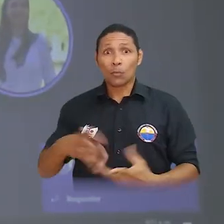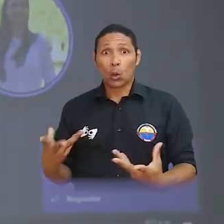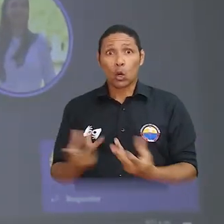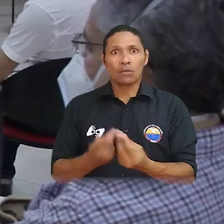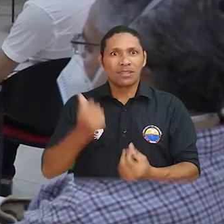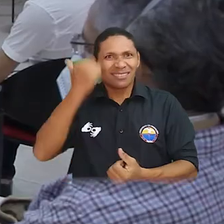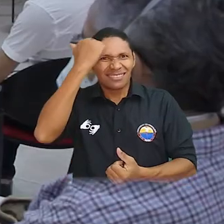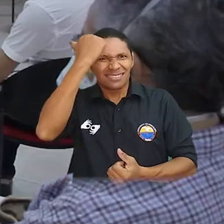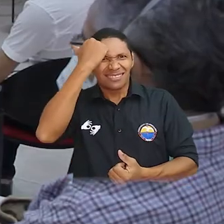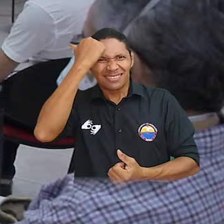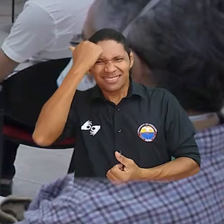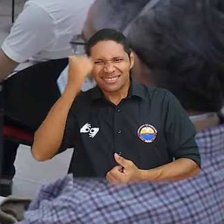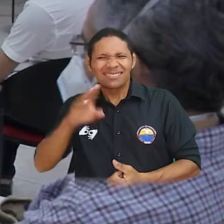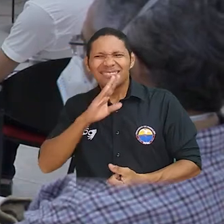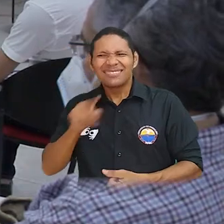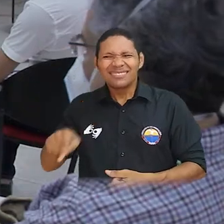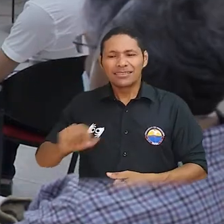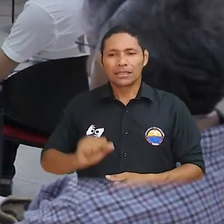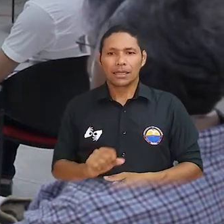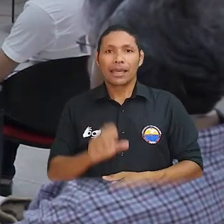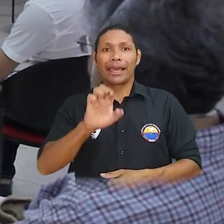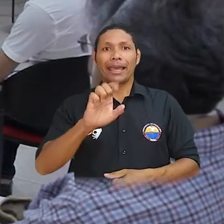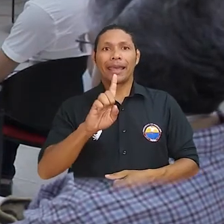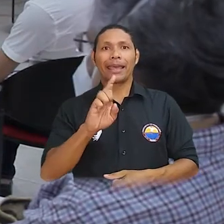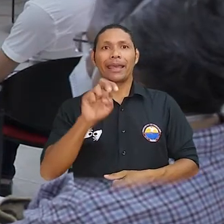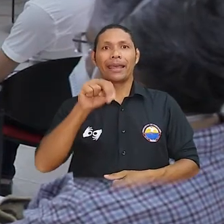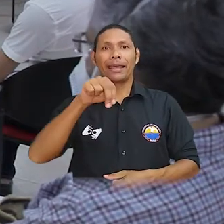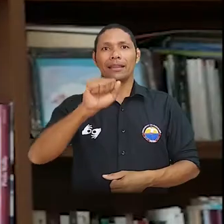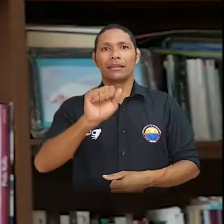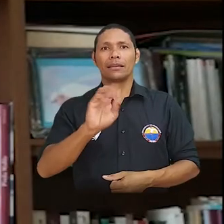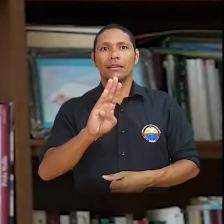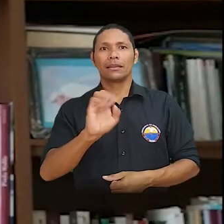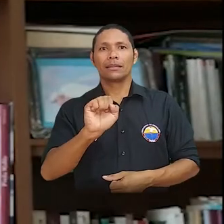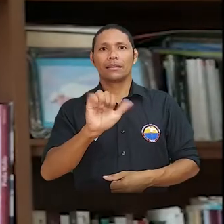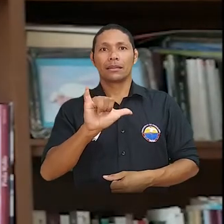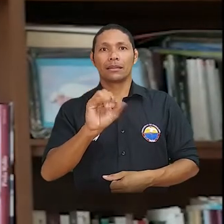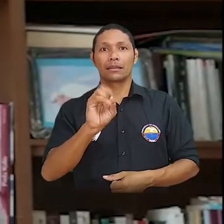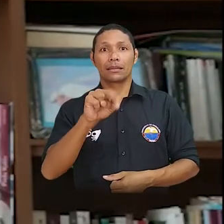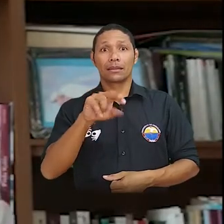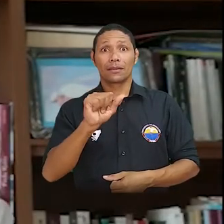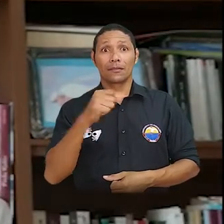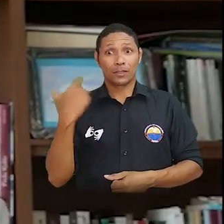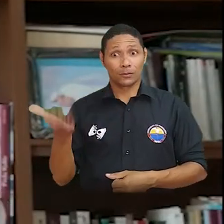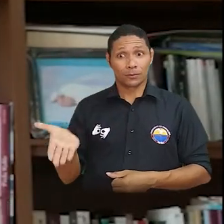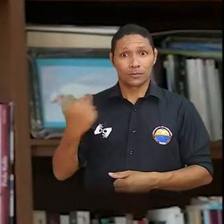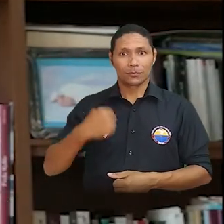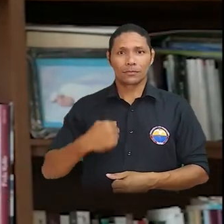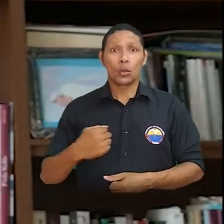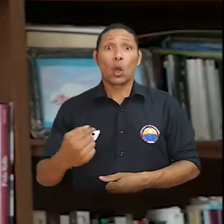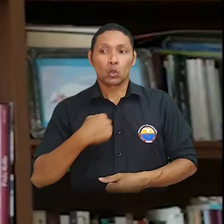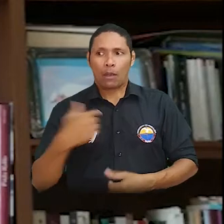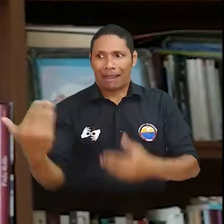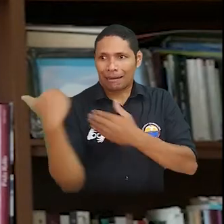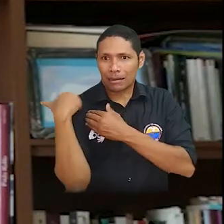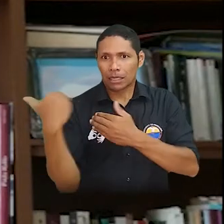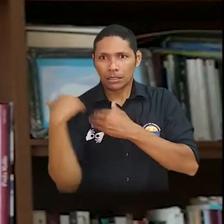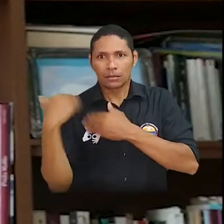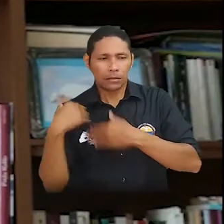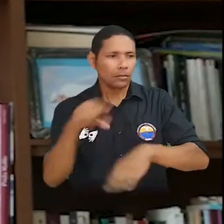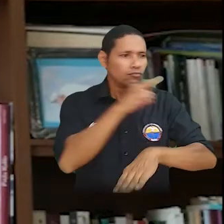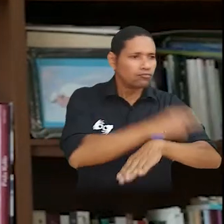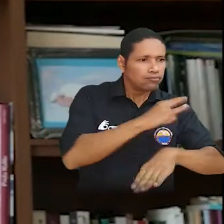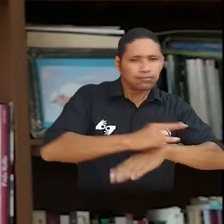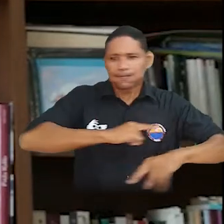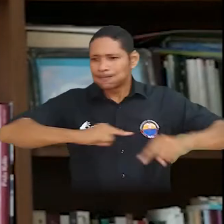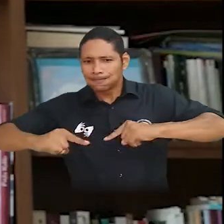reunirse a deliberar, fue escogida la profesora Egna Bayona. Tengo el compromiso de apoyar la coordinación, la inspección, la